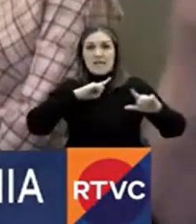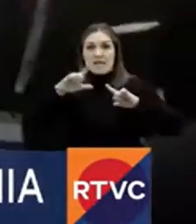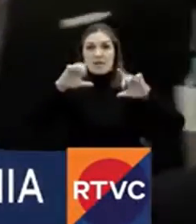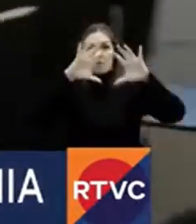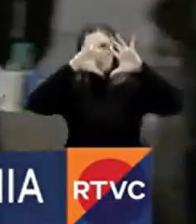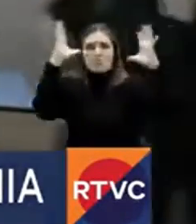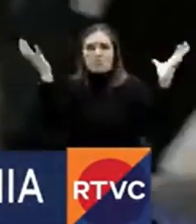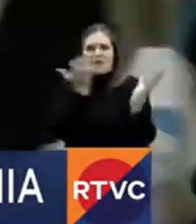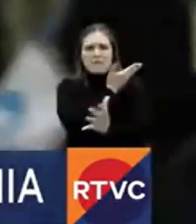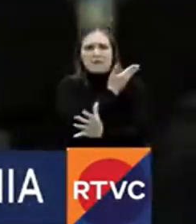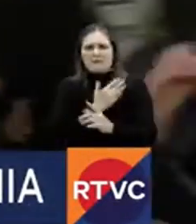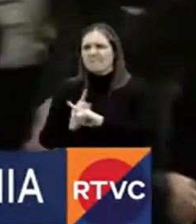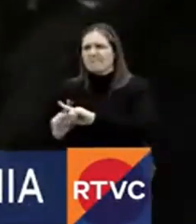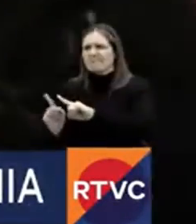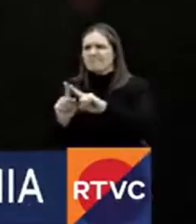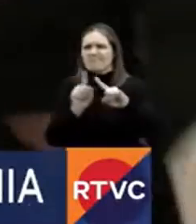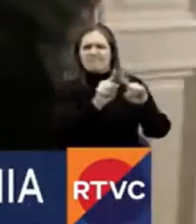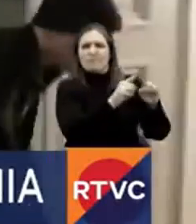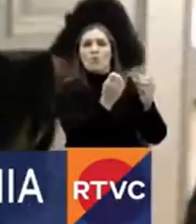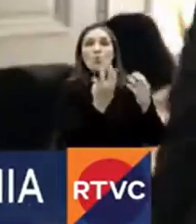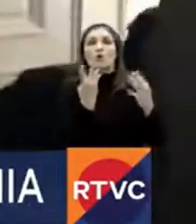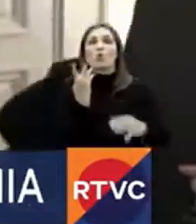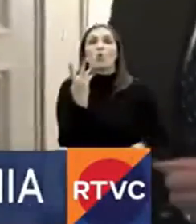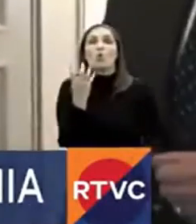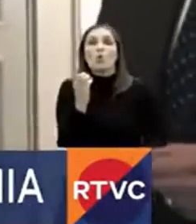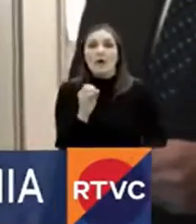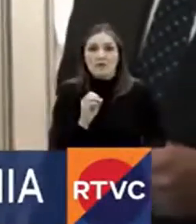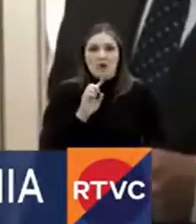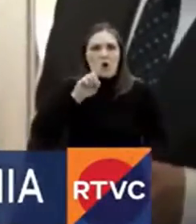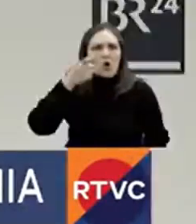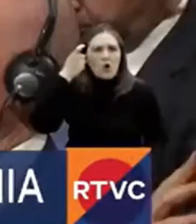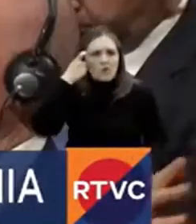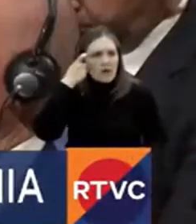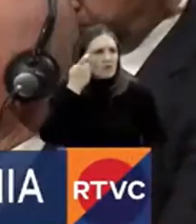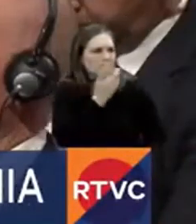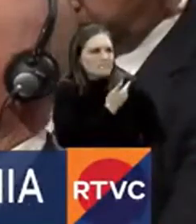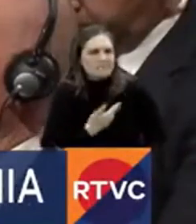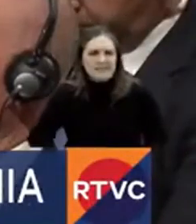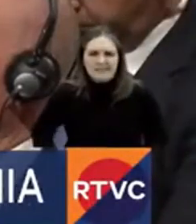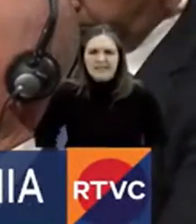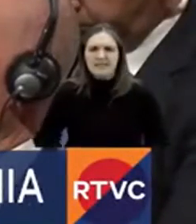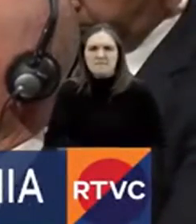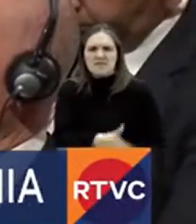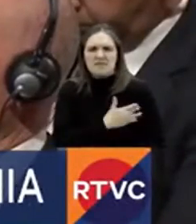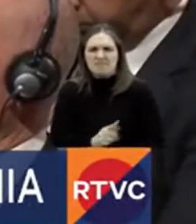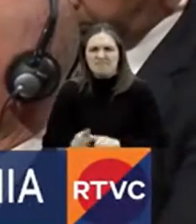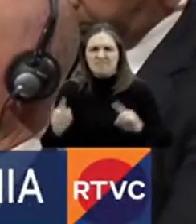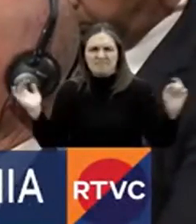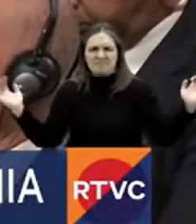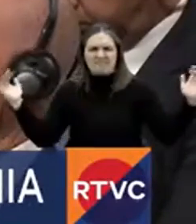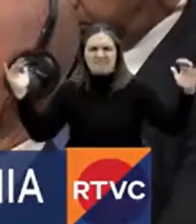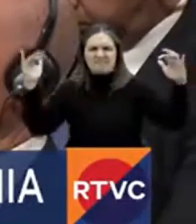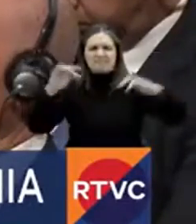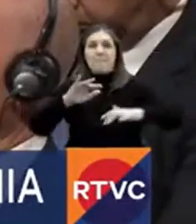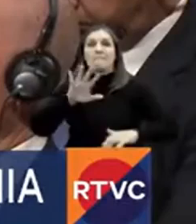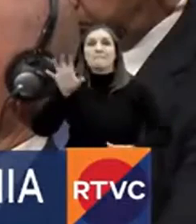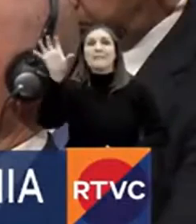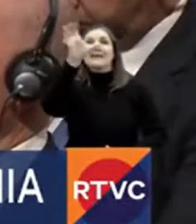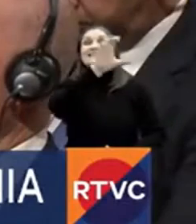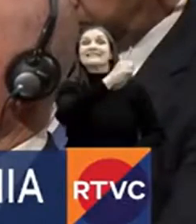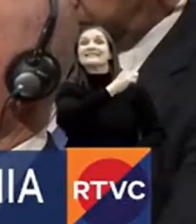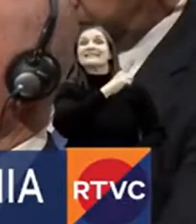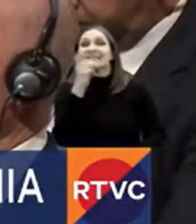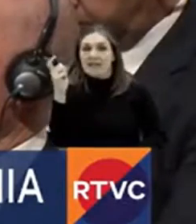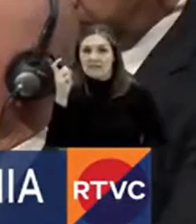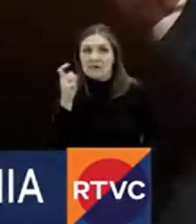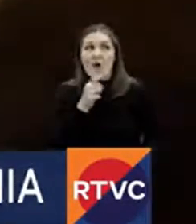en el mundo. 40 jefes de Estado y gobierno, políticos y expertos en el tema de casi 100 países, incluidos Estados